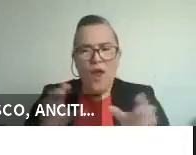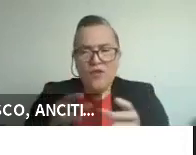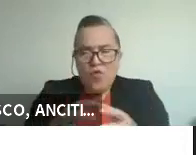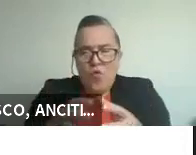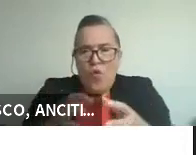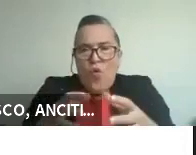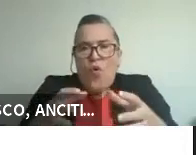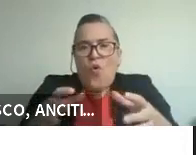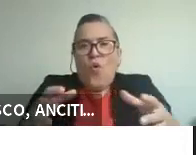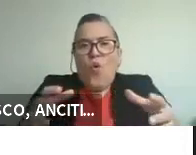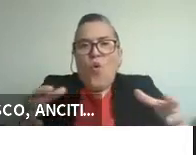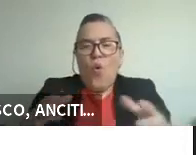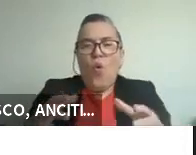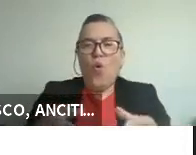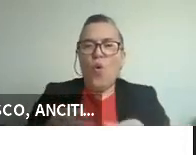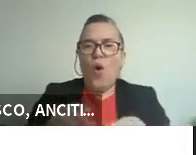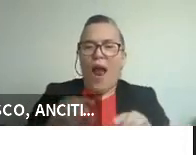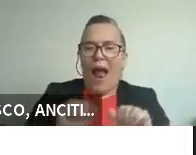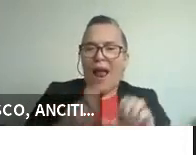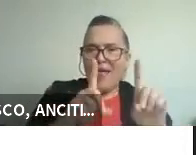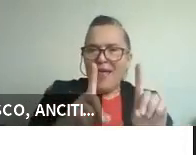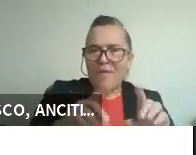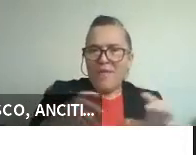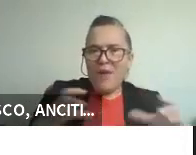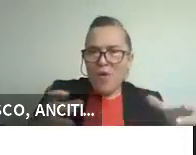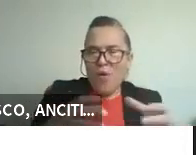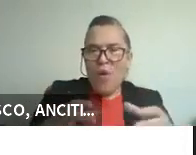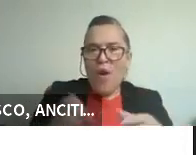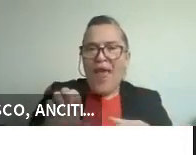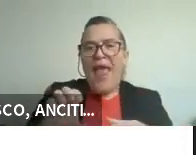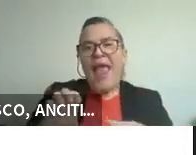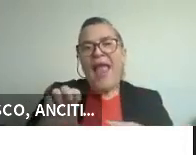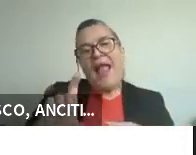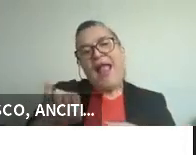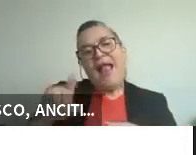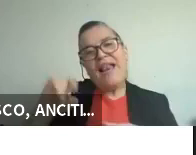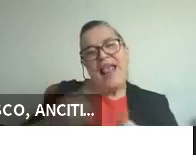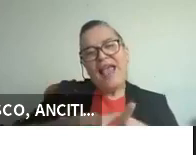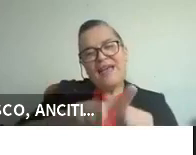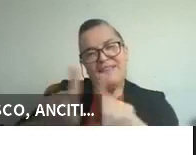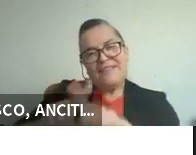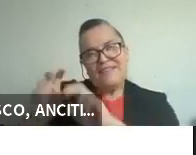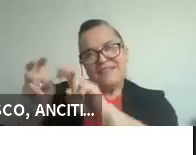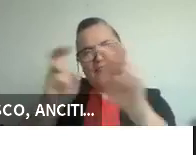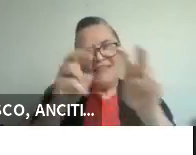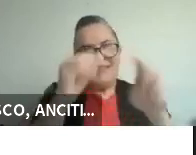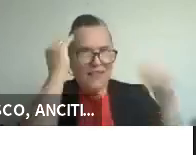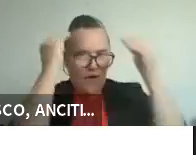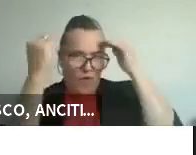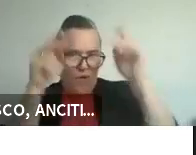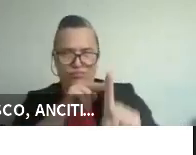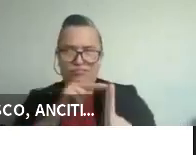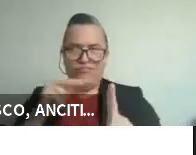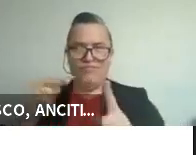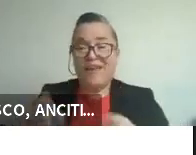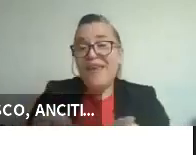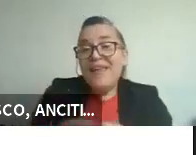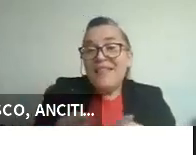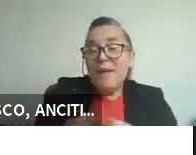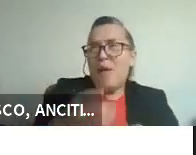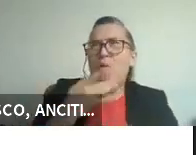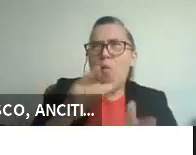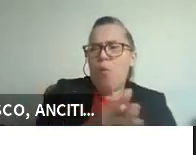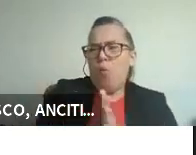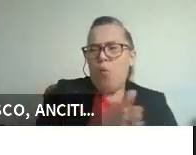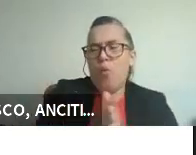académico ecléctico muy rico en nuestra institución y también se promovió el concepto de profesores y profesoras